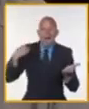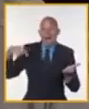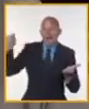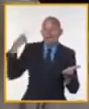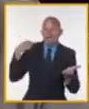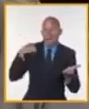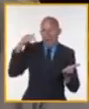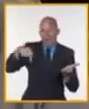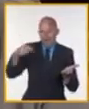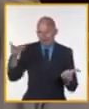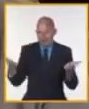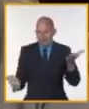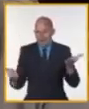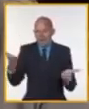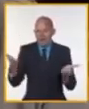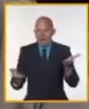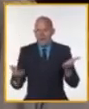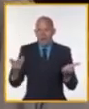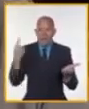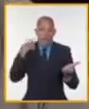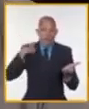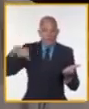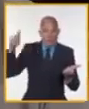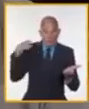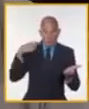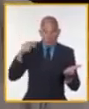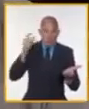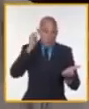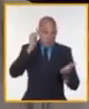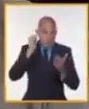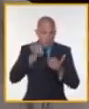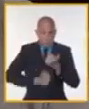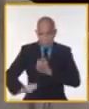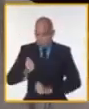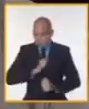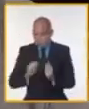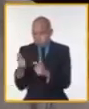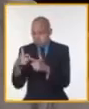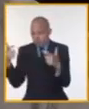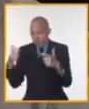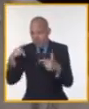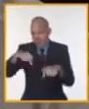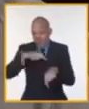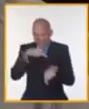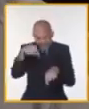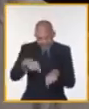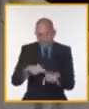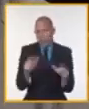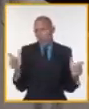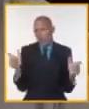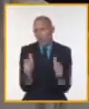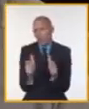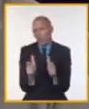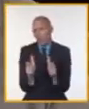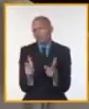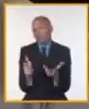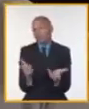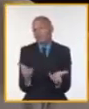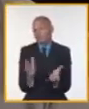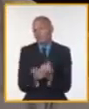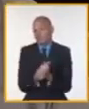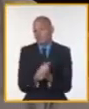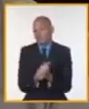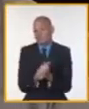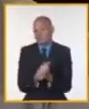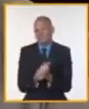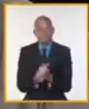anterior, comparado con el año anterior en el país, con una disminución, un aumento del ritmo de la disminución de la